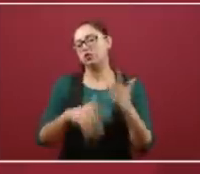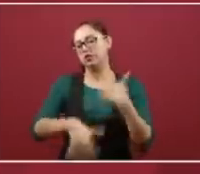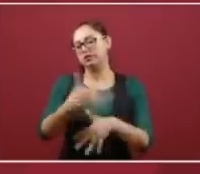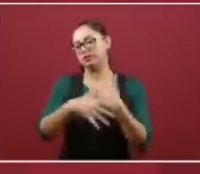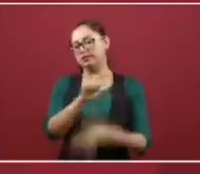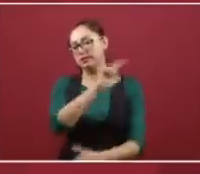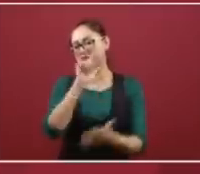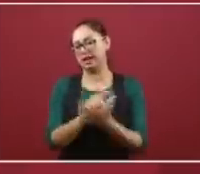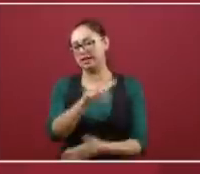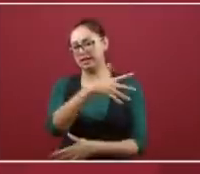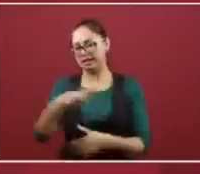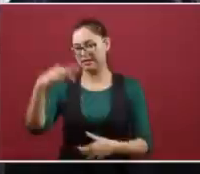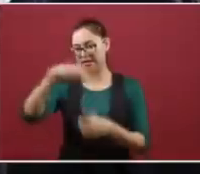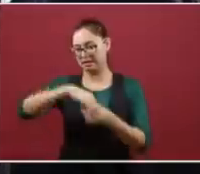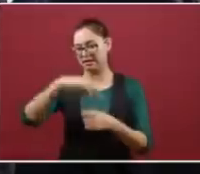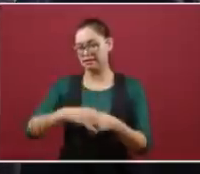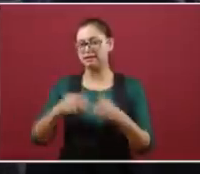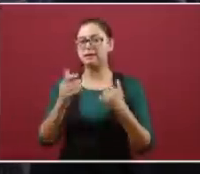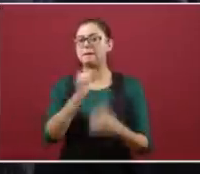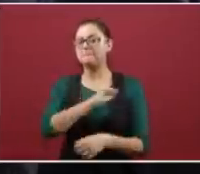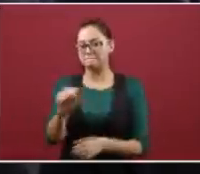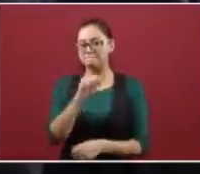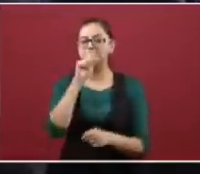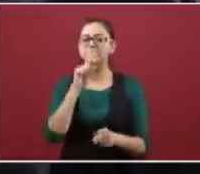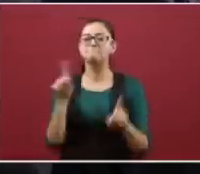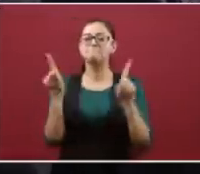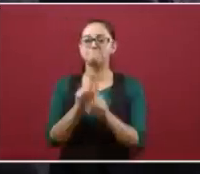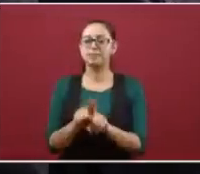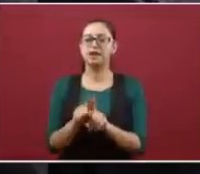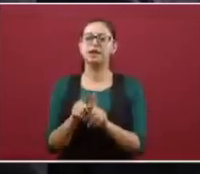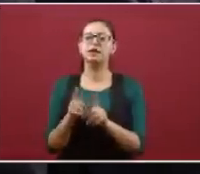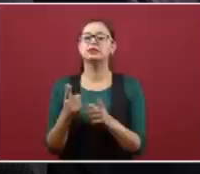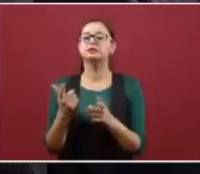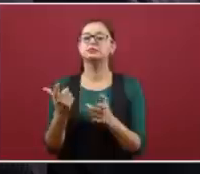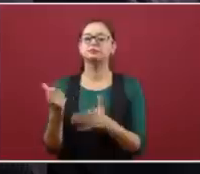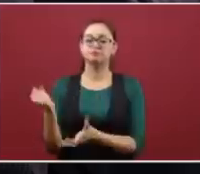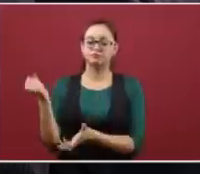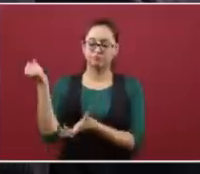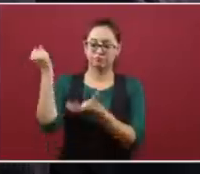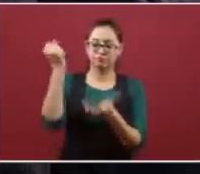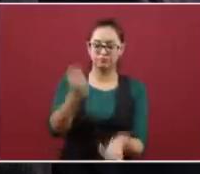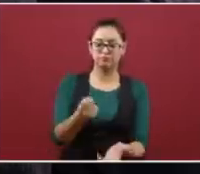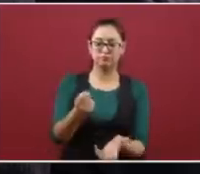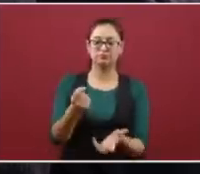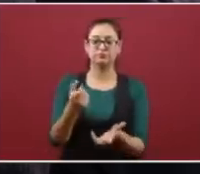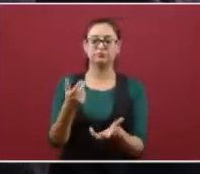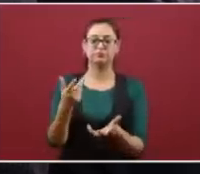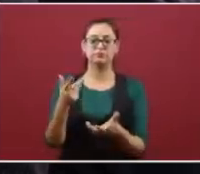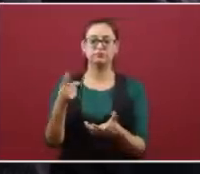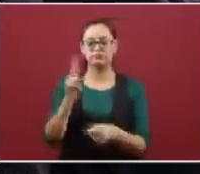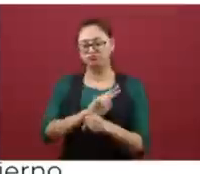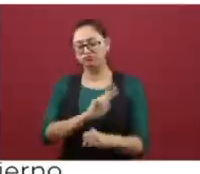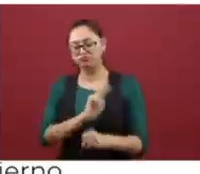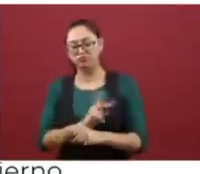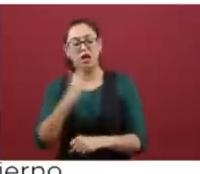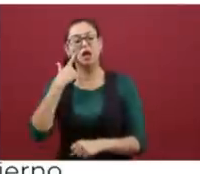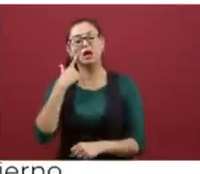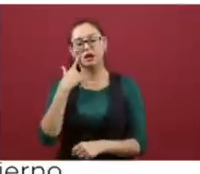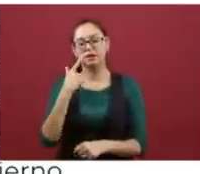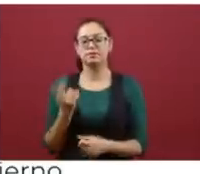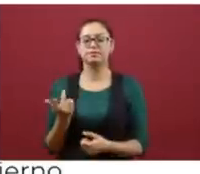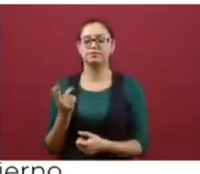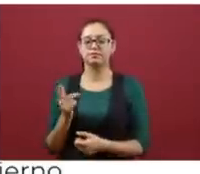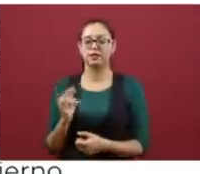y por supuesto relacionados con la el financiamiento y la facultad de fiscalización del instituto